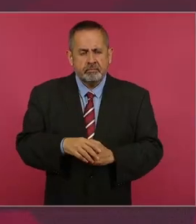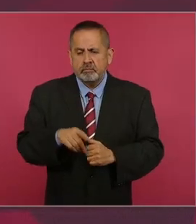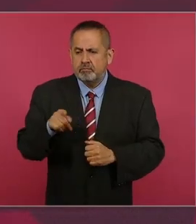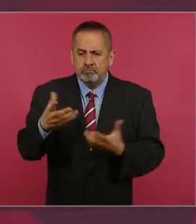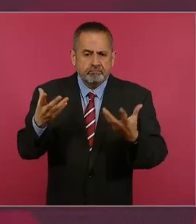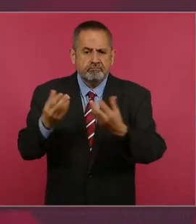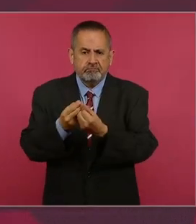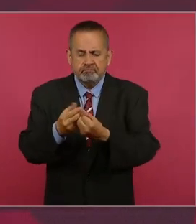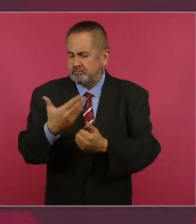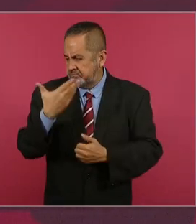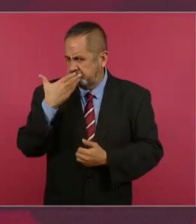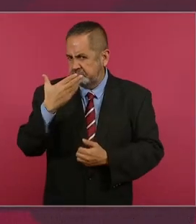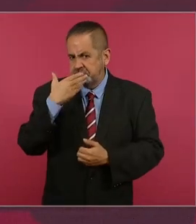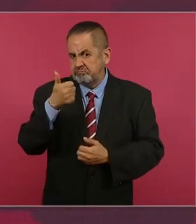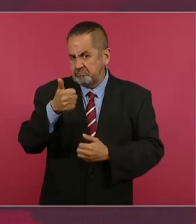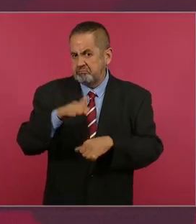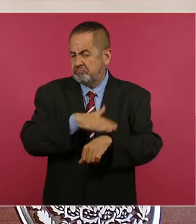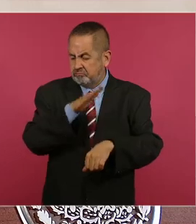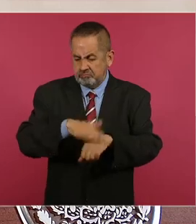encuentro.